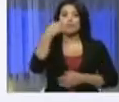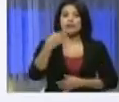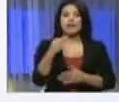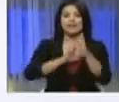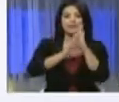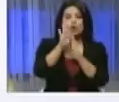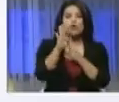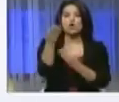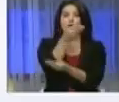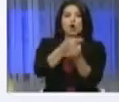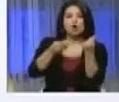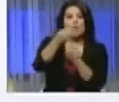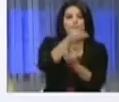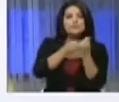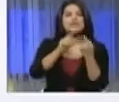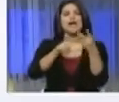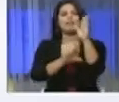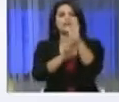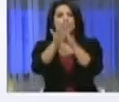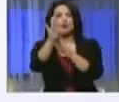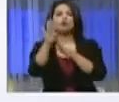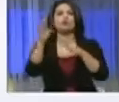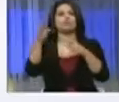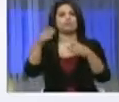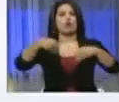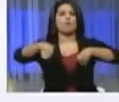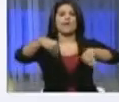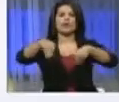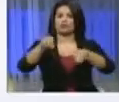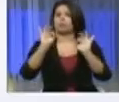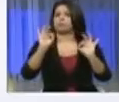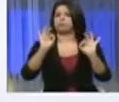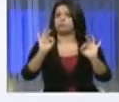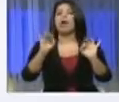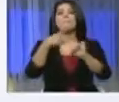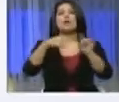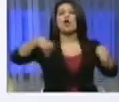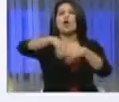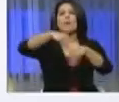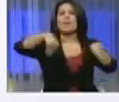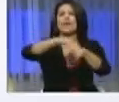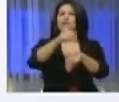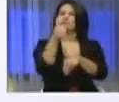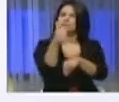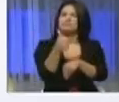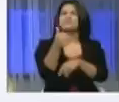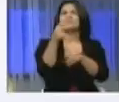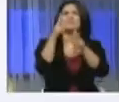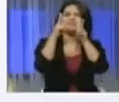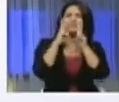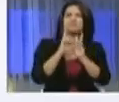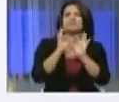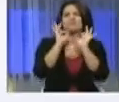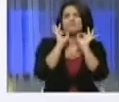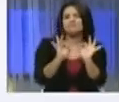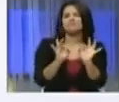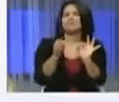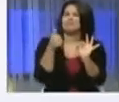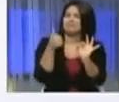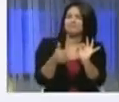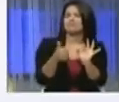comercial, con un comercio sano. Y una frontera que proteja a la